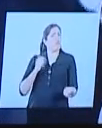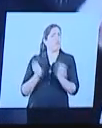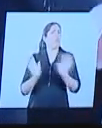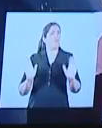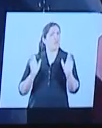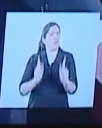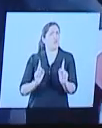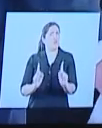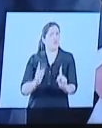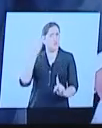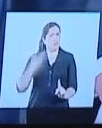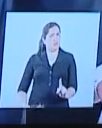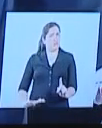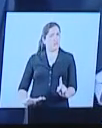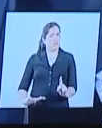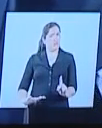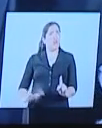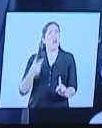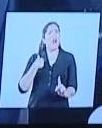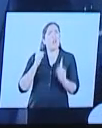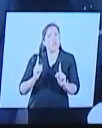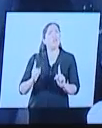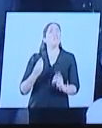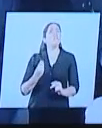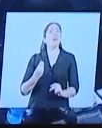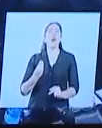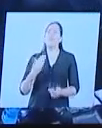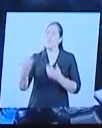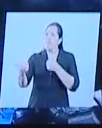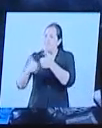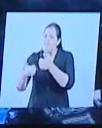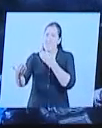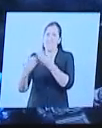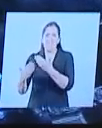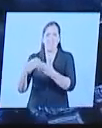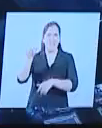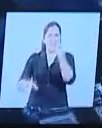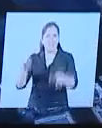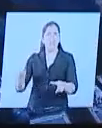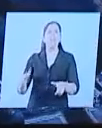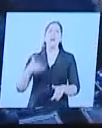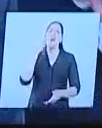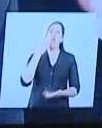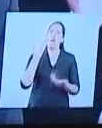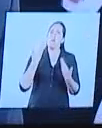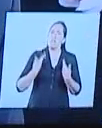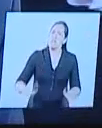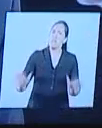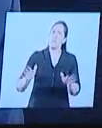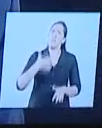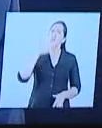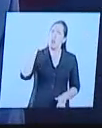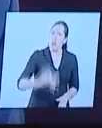para luchar contra el narcotráfico, como no lo había hecho ningún gobierno hasta el momento, ¿no? Porque los